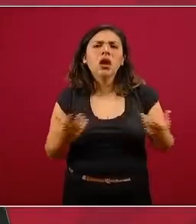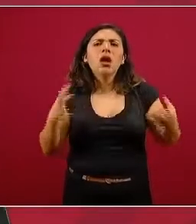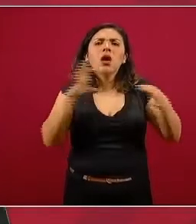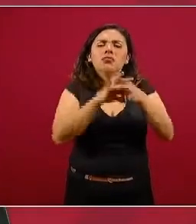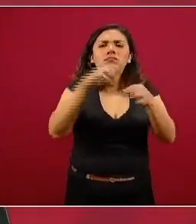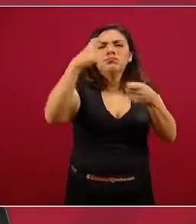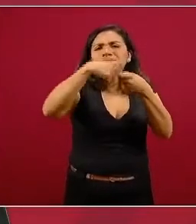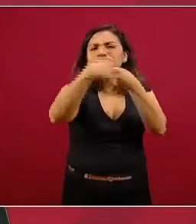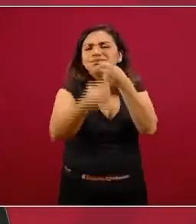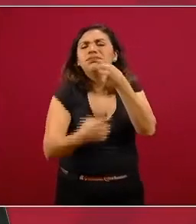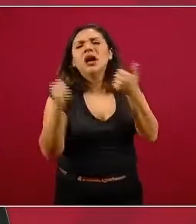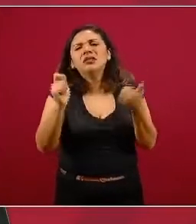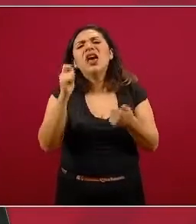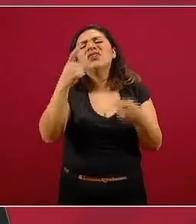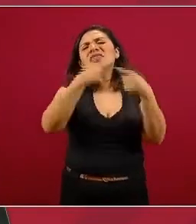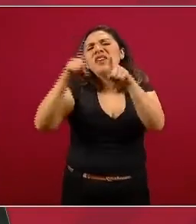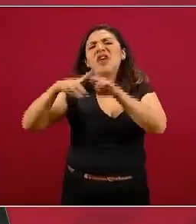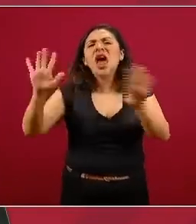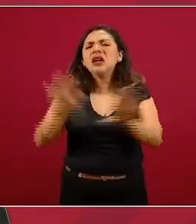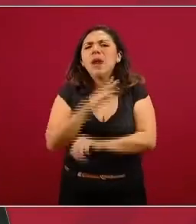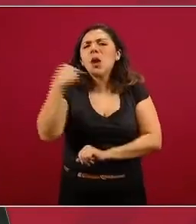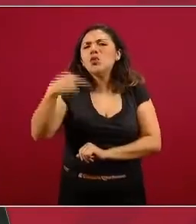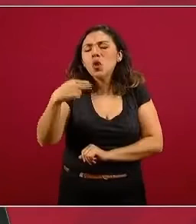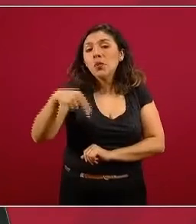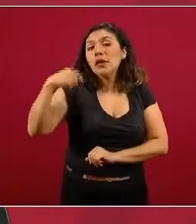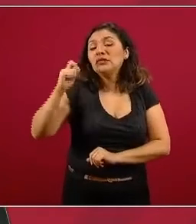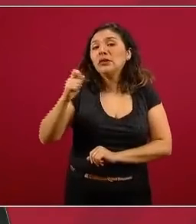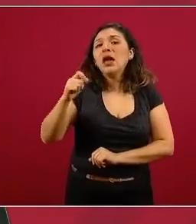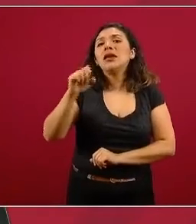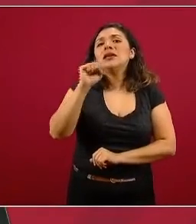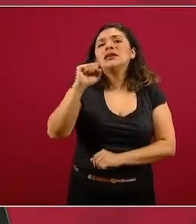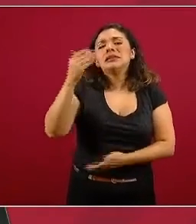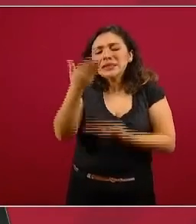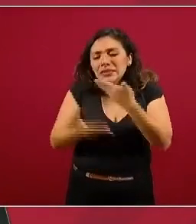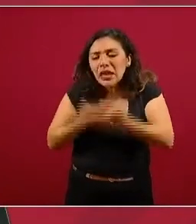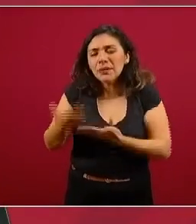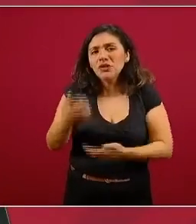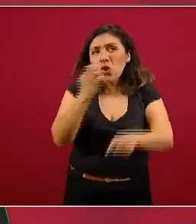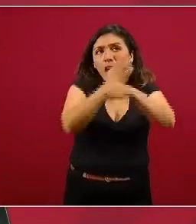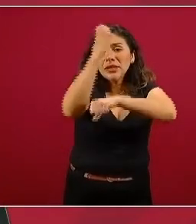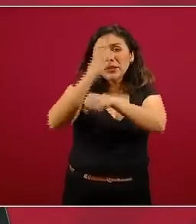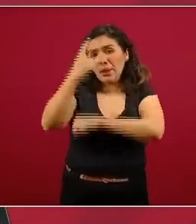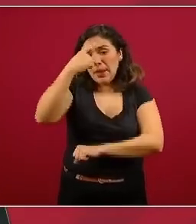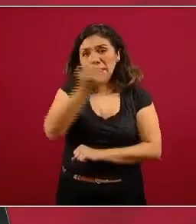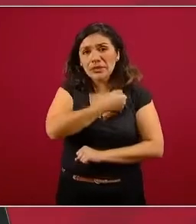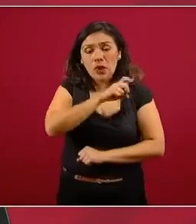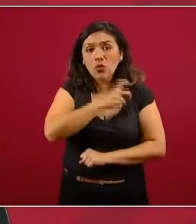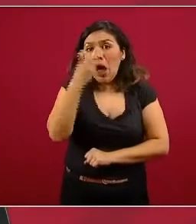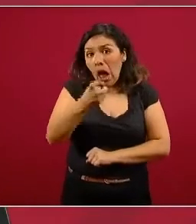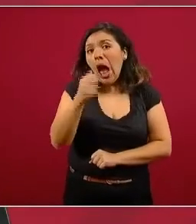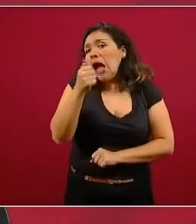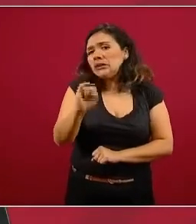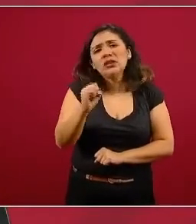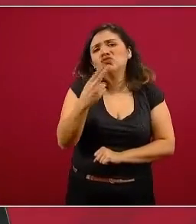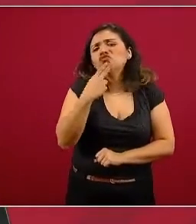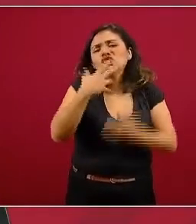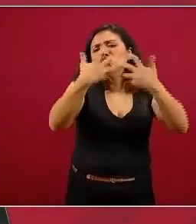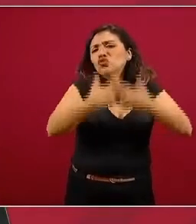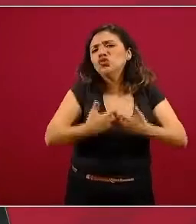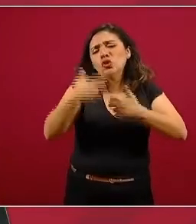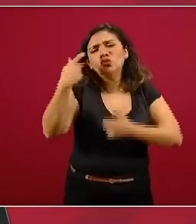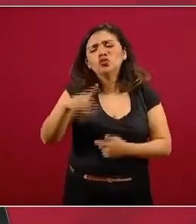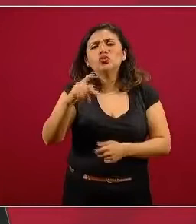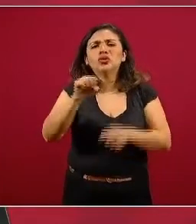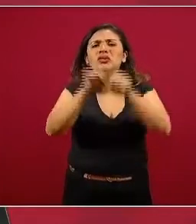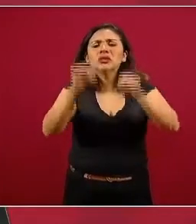descentralizado que, con distintos nombres, se llama Servicios Estatales de Salud. Así funciona el Sistema Nacional de